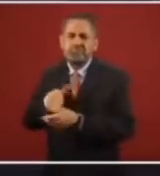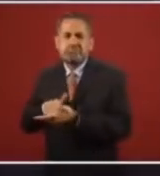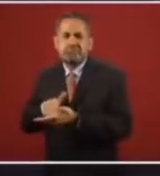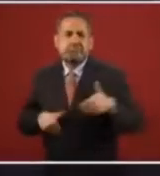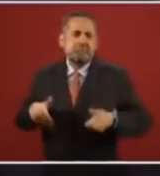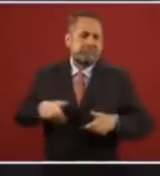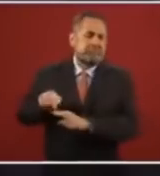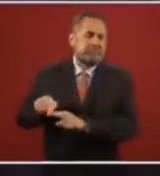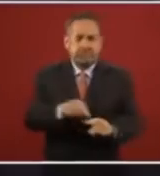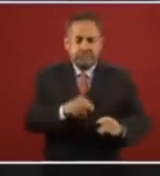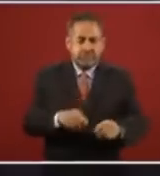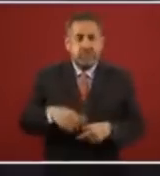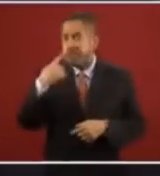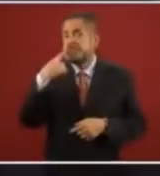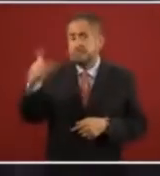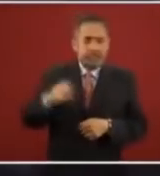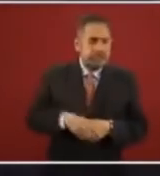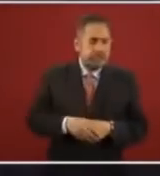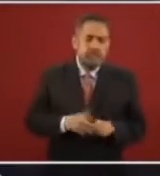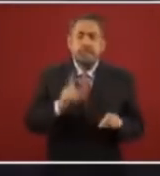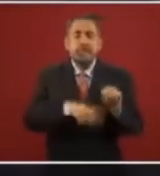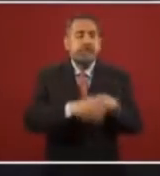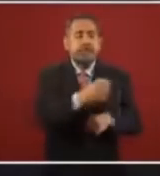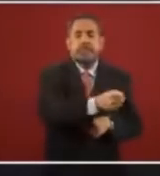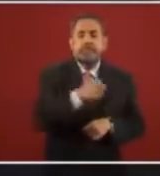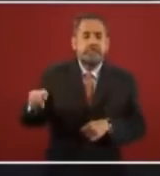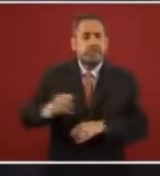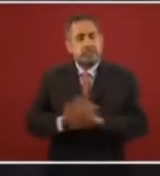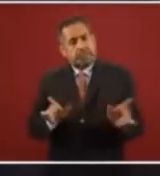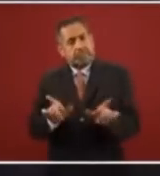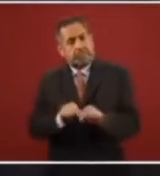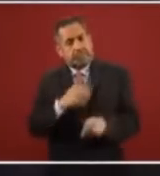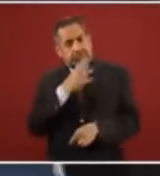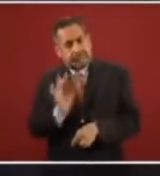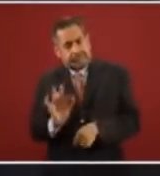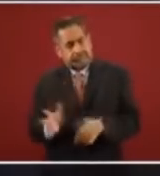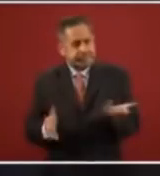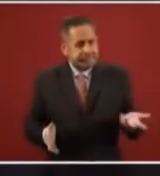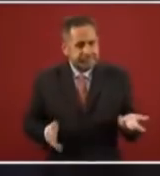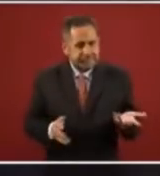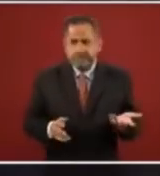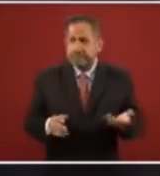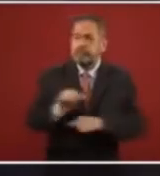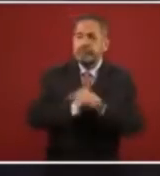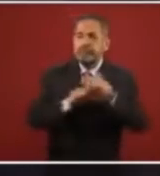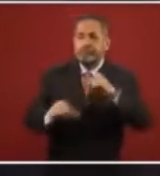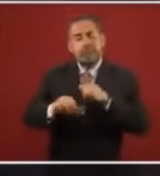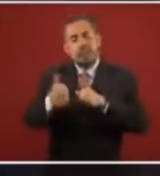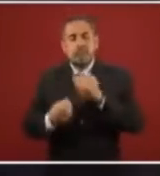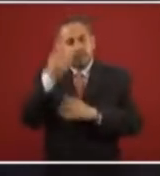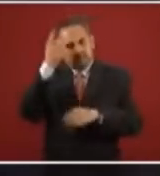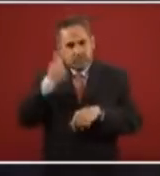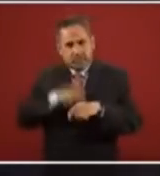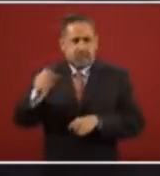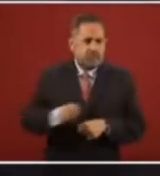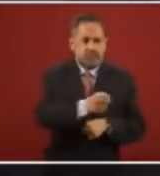acusado, también nada más fue retirado del cargo y pusieron a un nuevo director,